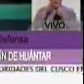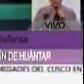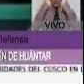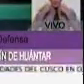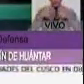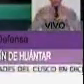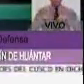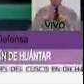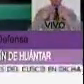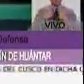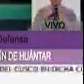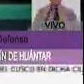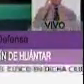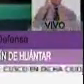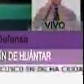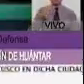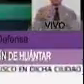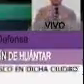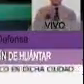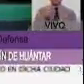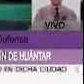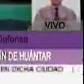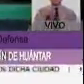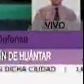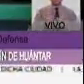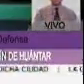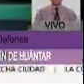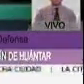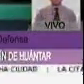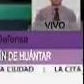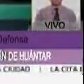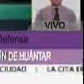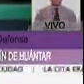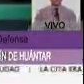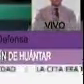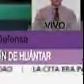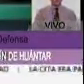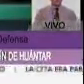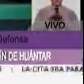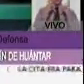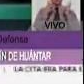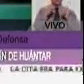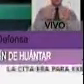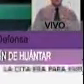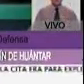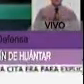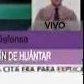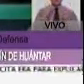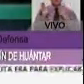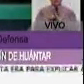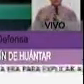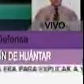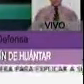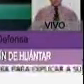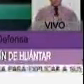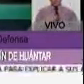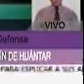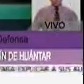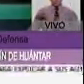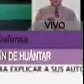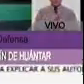y acatando lo dispuesto por el Poder Judicial. Y en temas recientes, en donde como ministro de